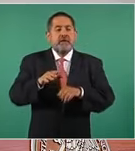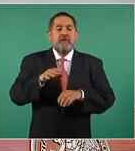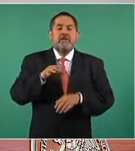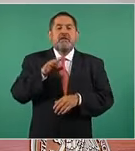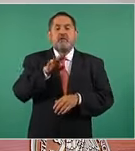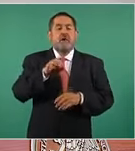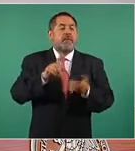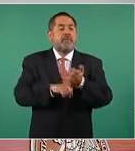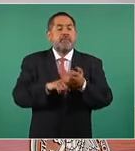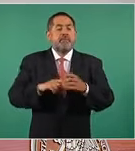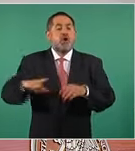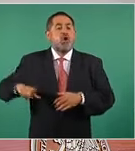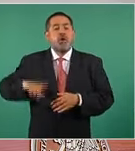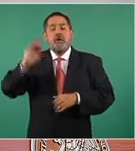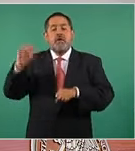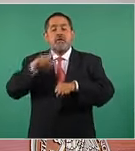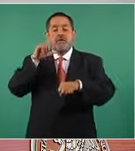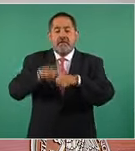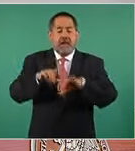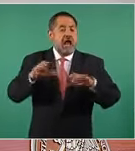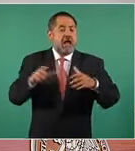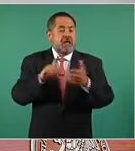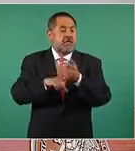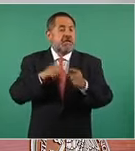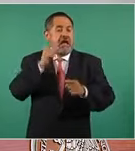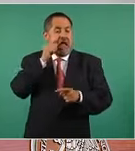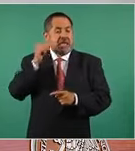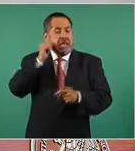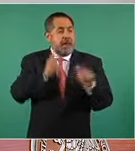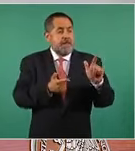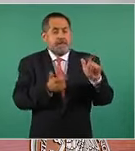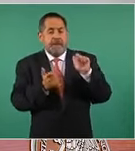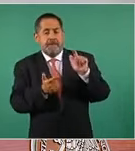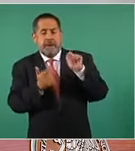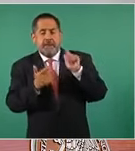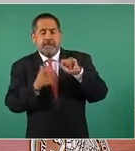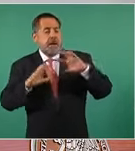ingresos del gobierno federal hasta el día de ayer sumaron